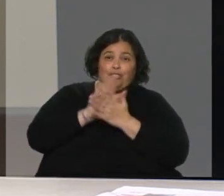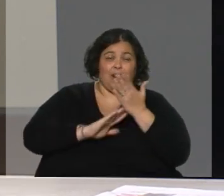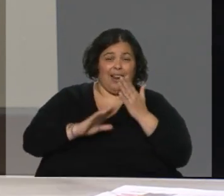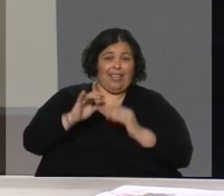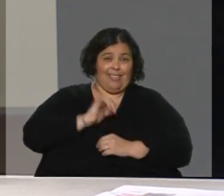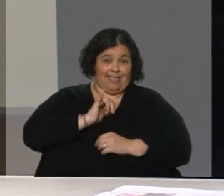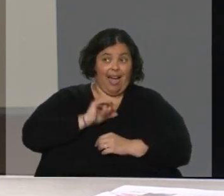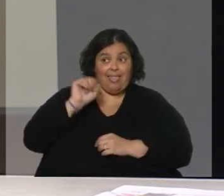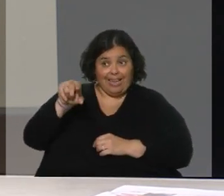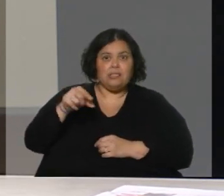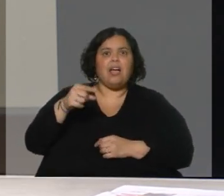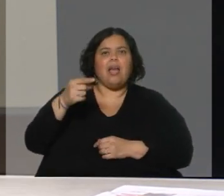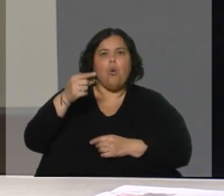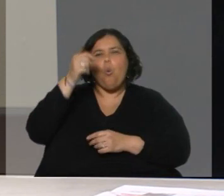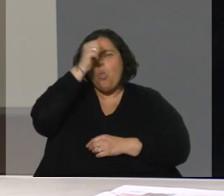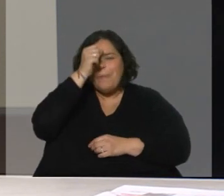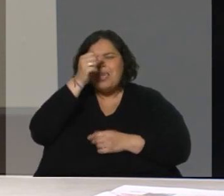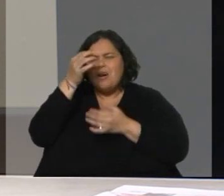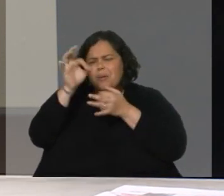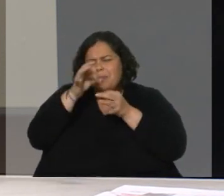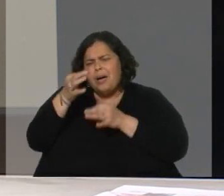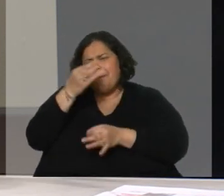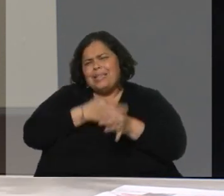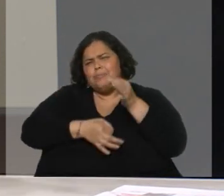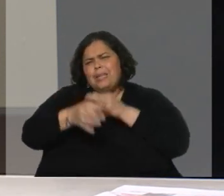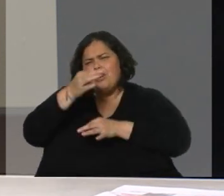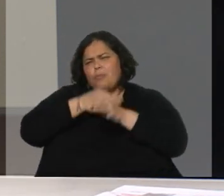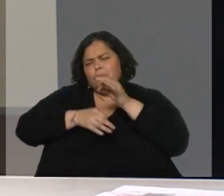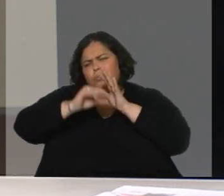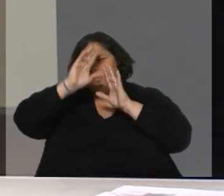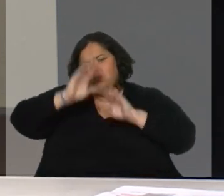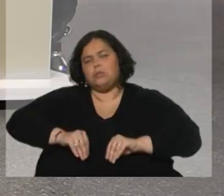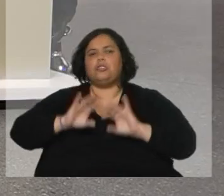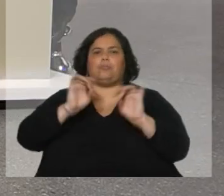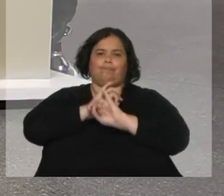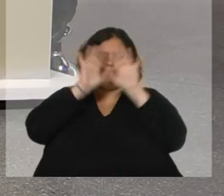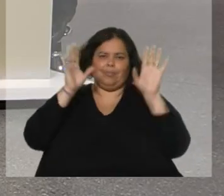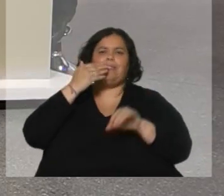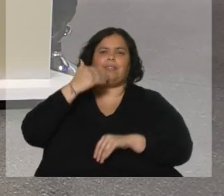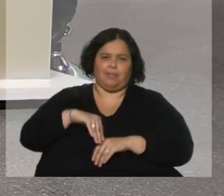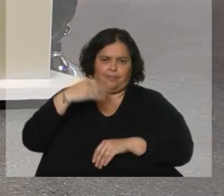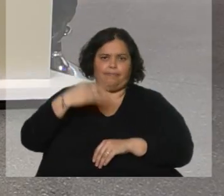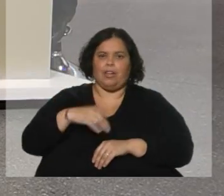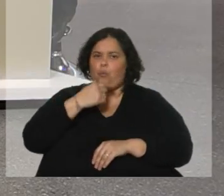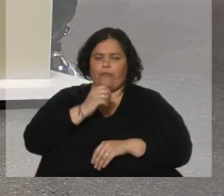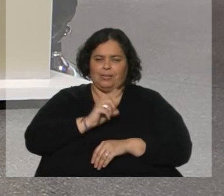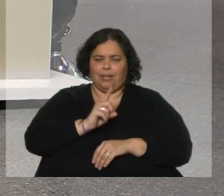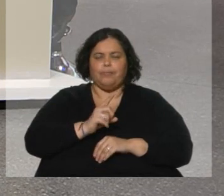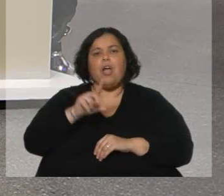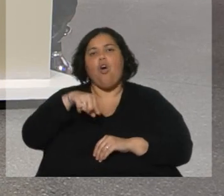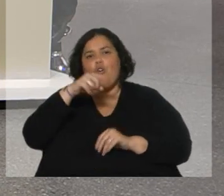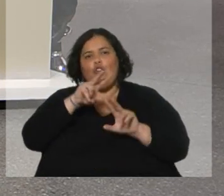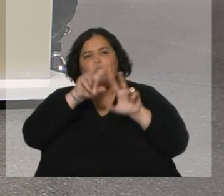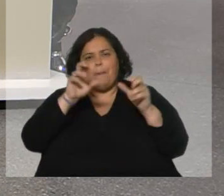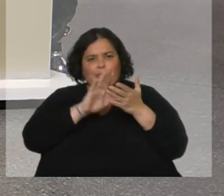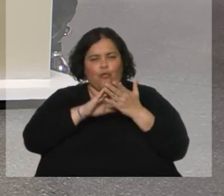y pude comprender porque es un tema complejo el de la documentación no es fácil otro de los temas también relevantes en el caso asesiano